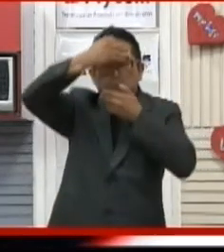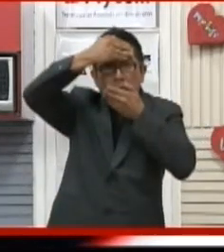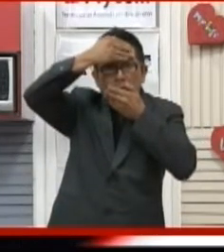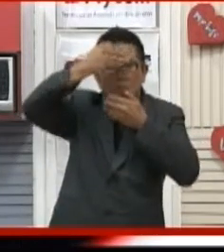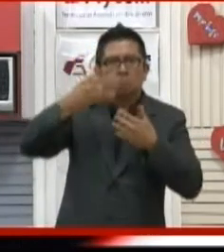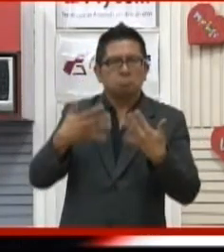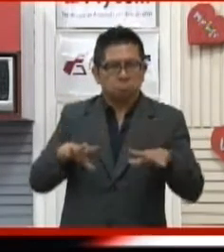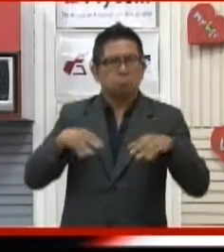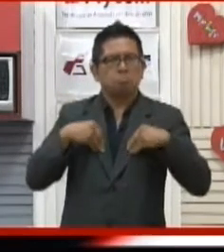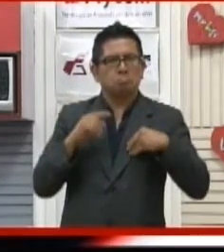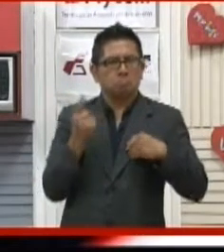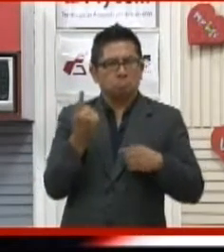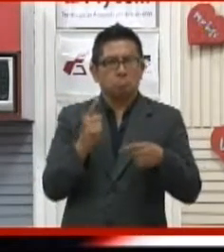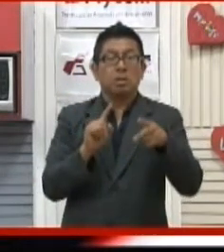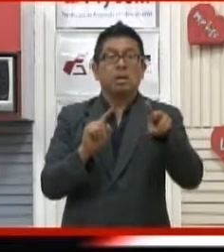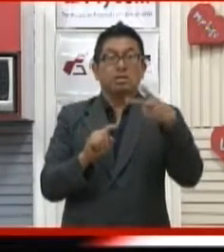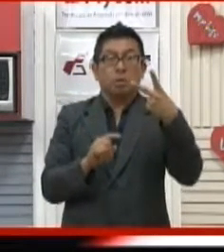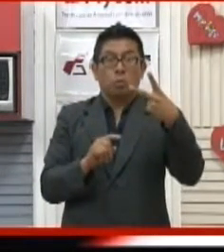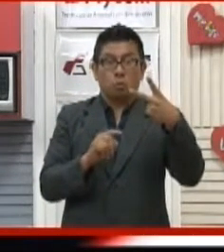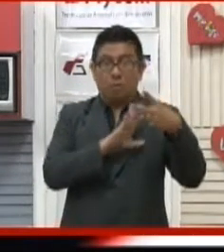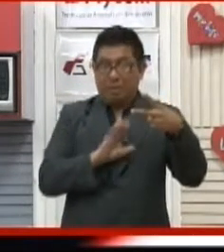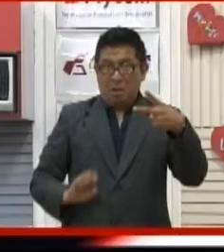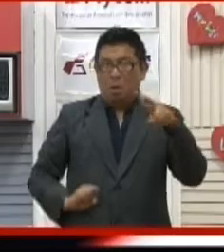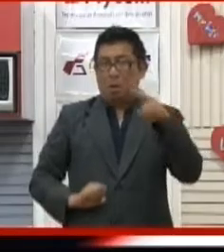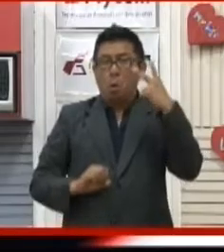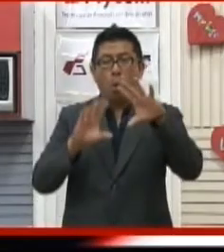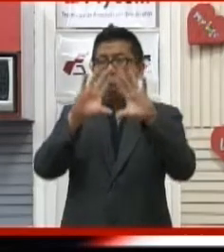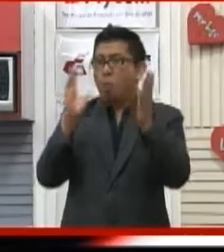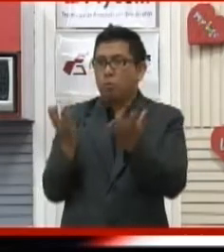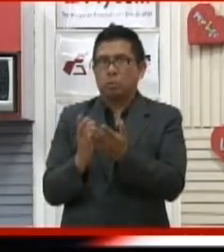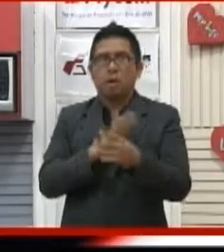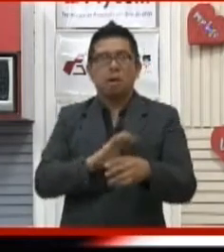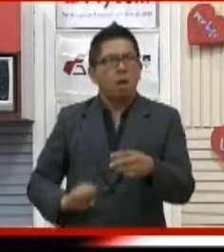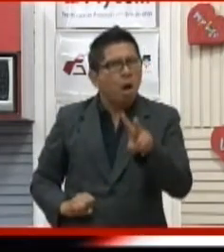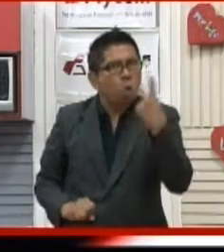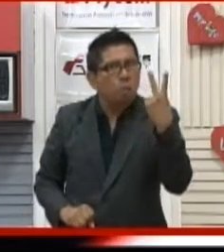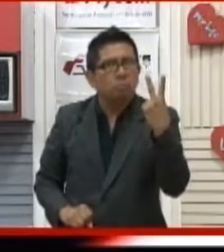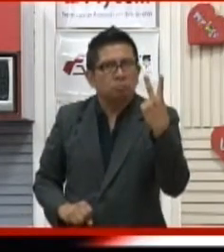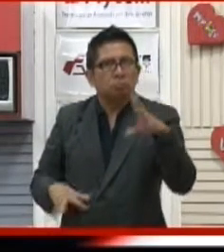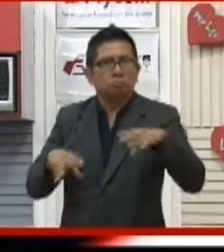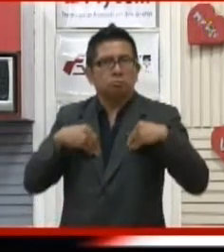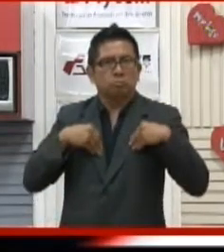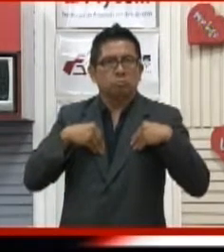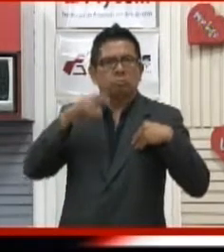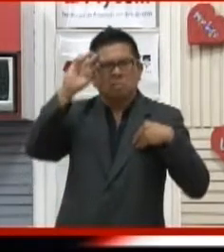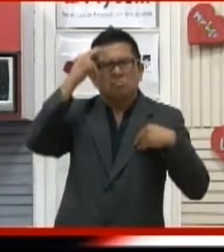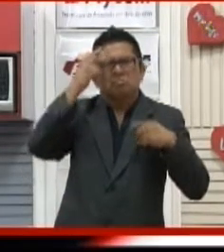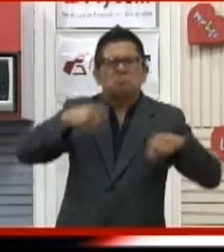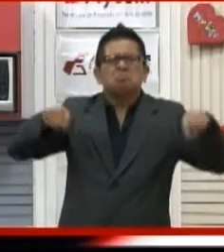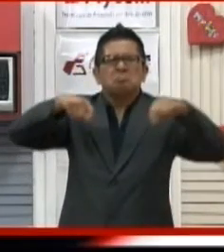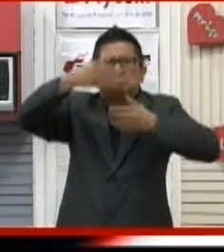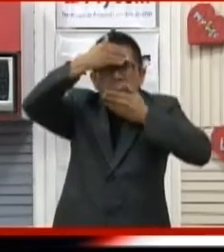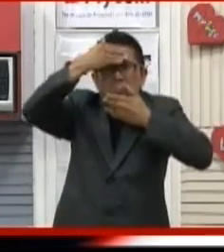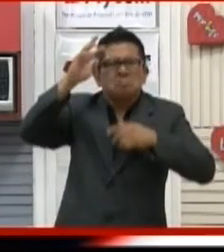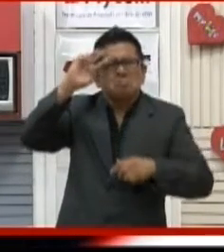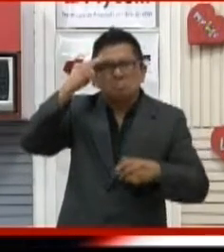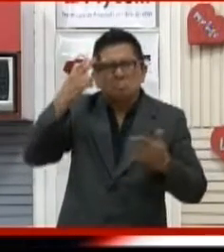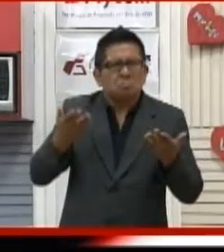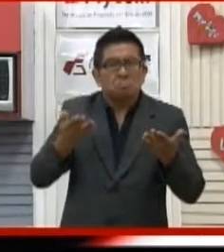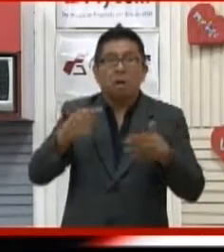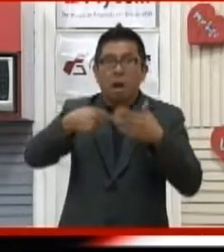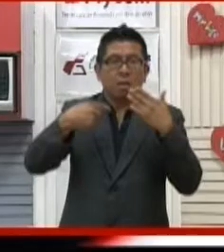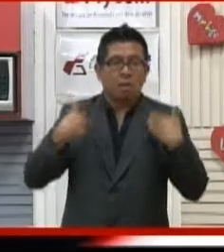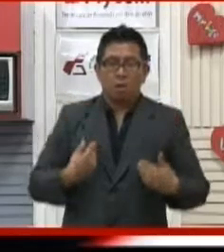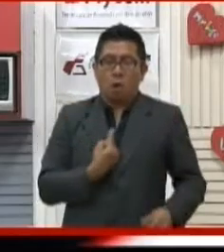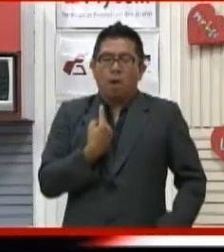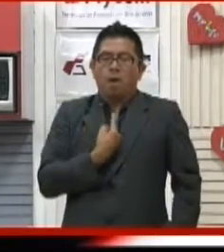adoptado, y el segundo a nivel mundial, ¿verdad? Consiste en promover la eliminación de los derechos de